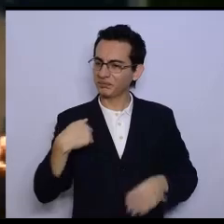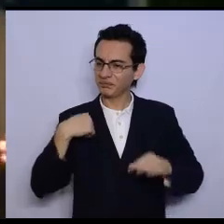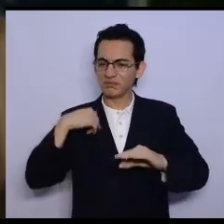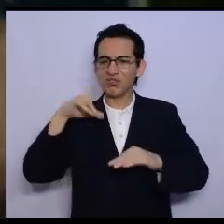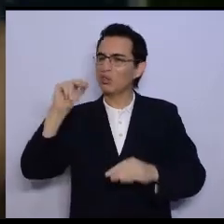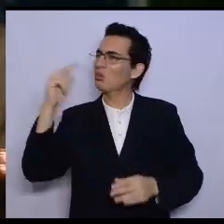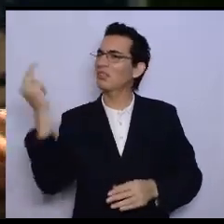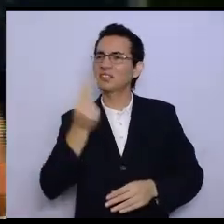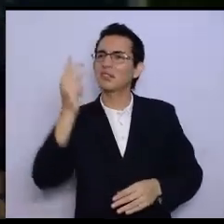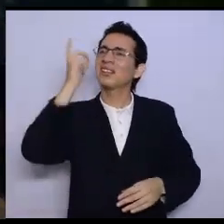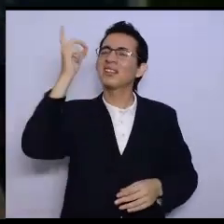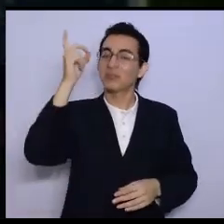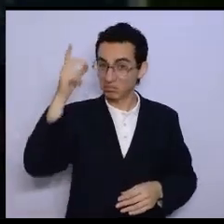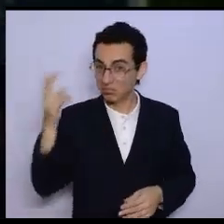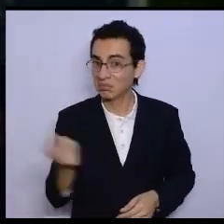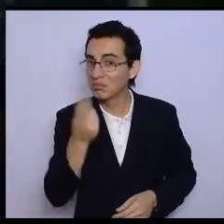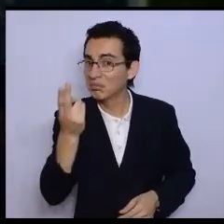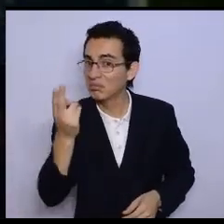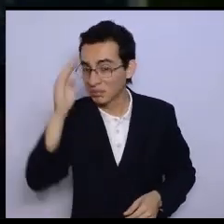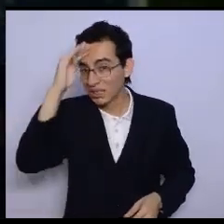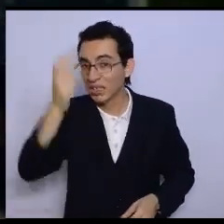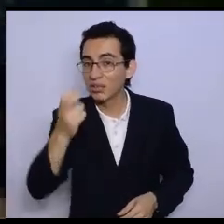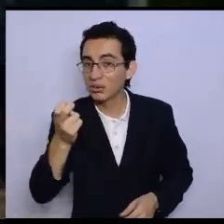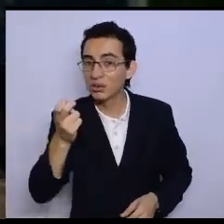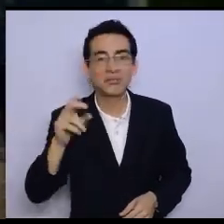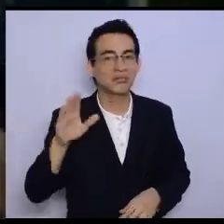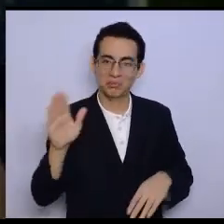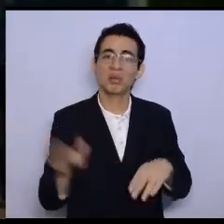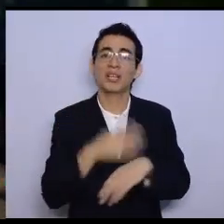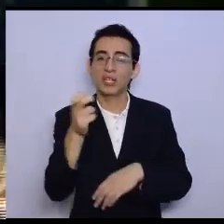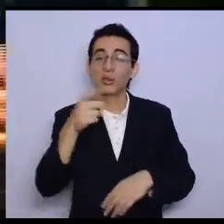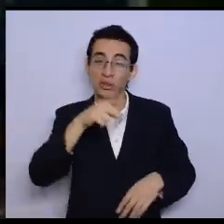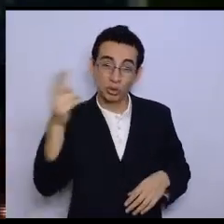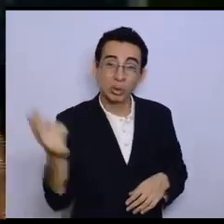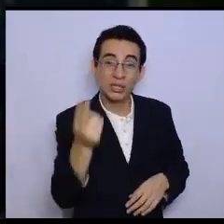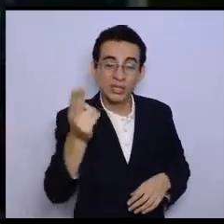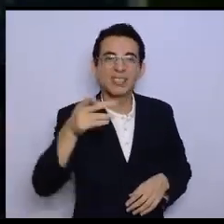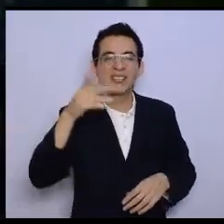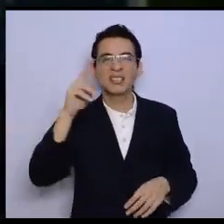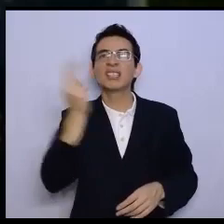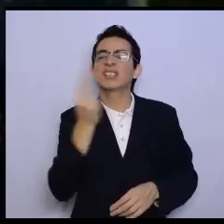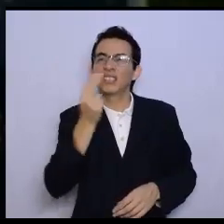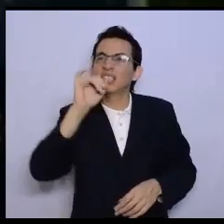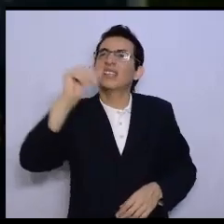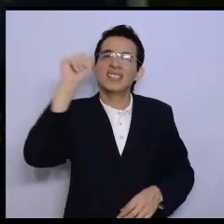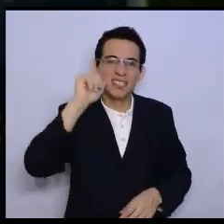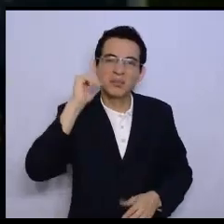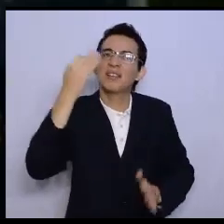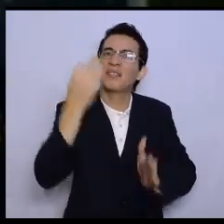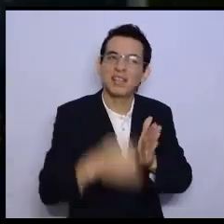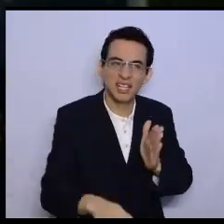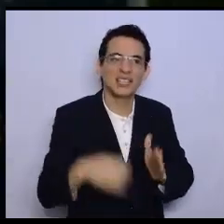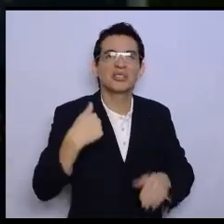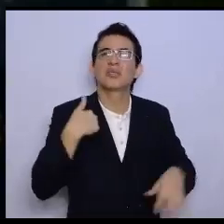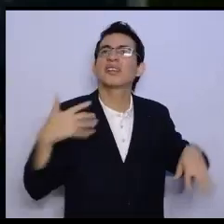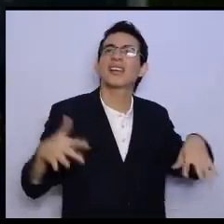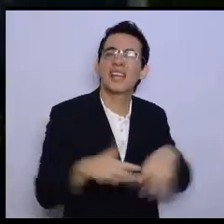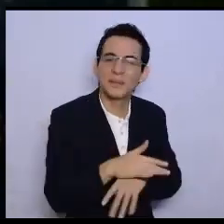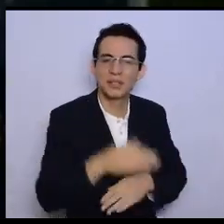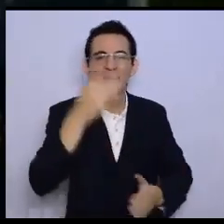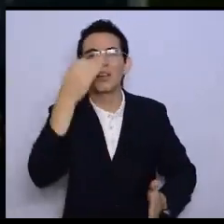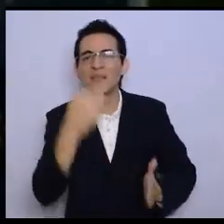Dios va a purificarnos para ir dejando esas cosas. El problema aquí es que la